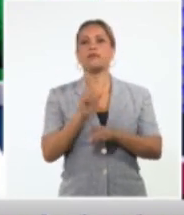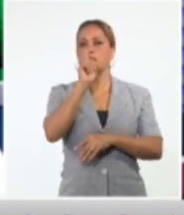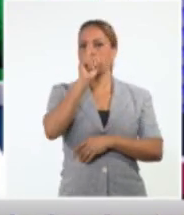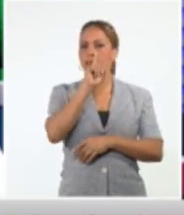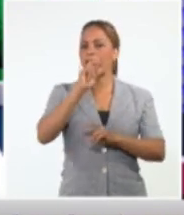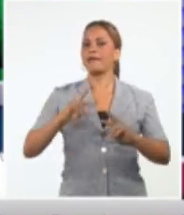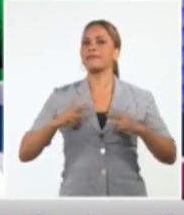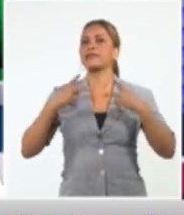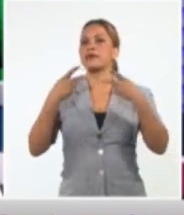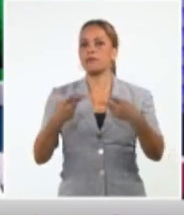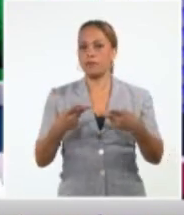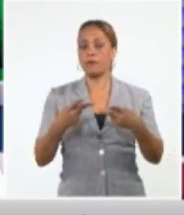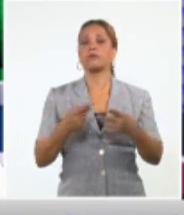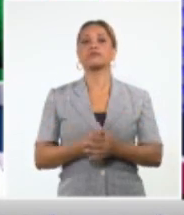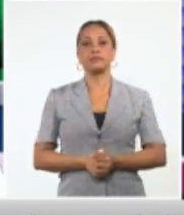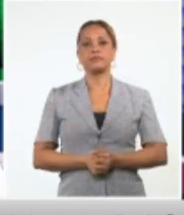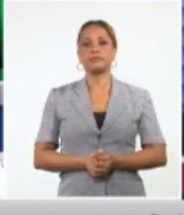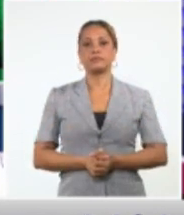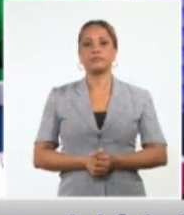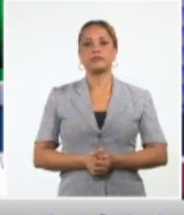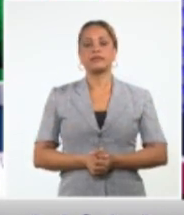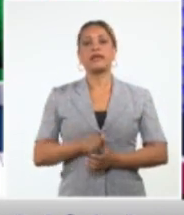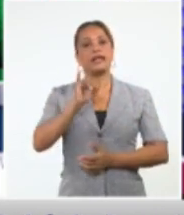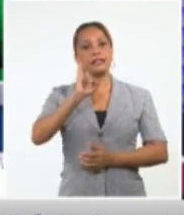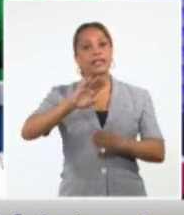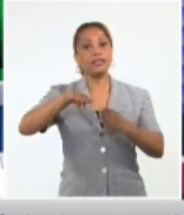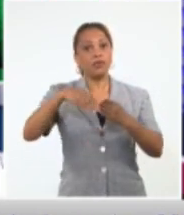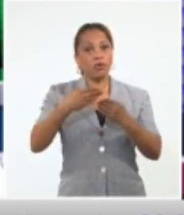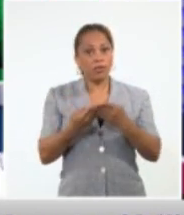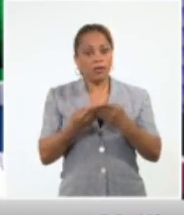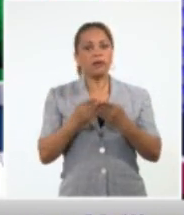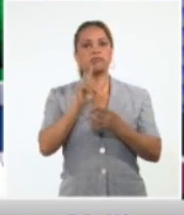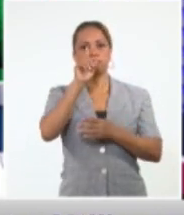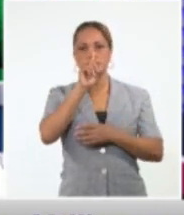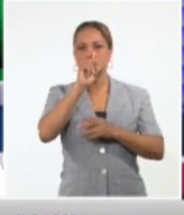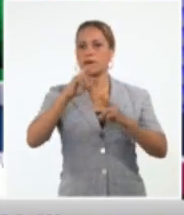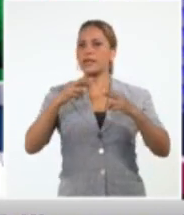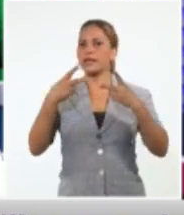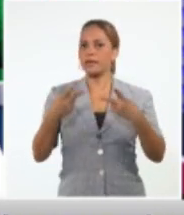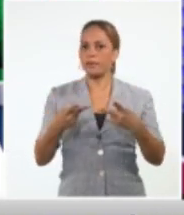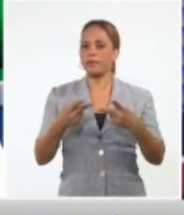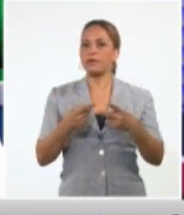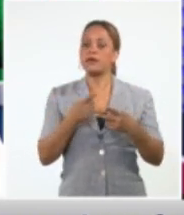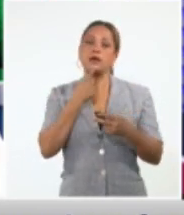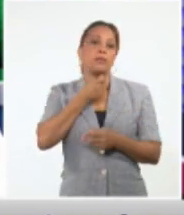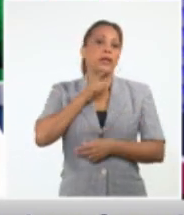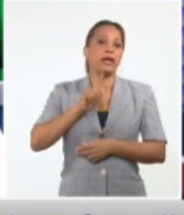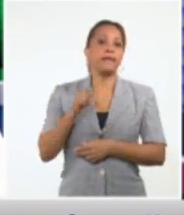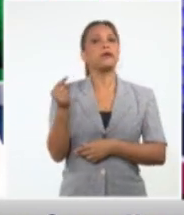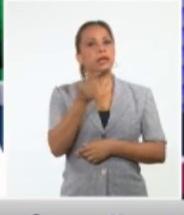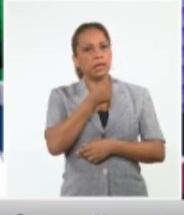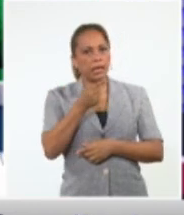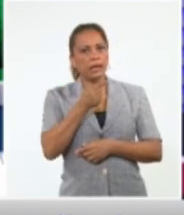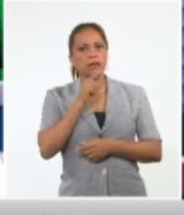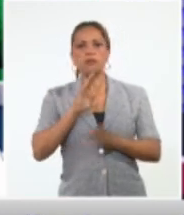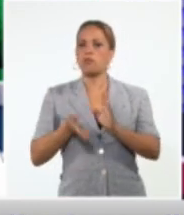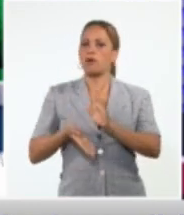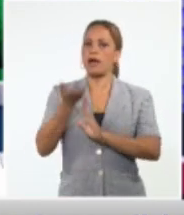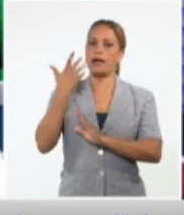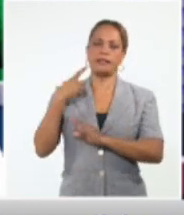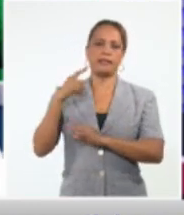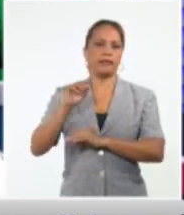de PCR al 6º día, de forma tal que si es negativa, se le dé el alta al